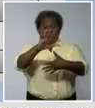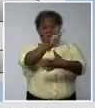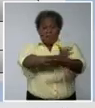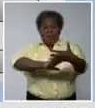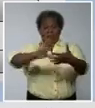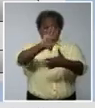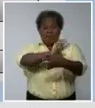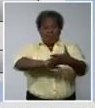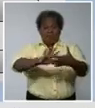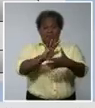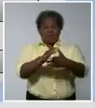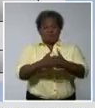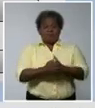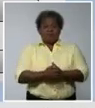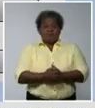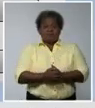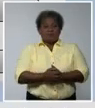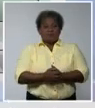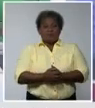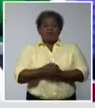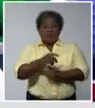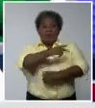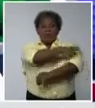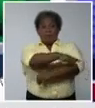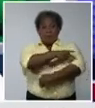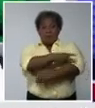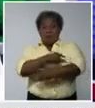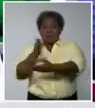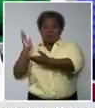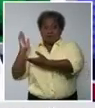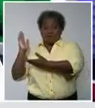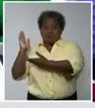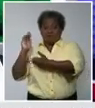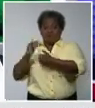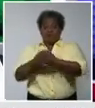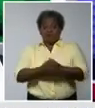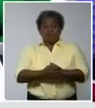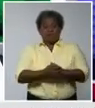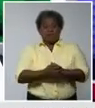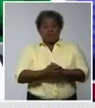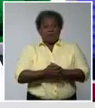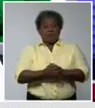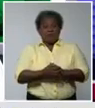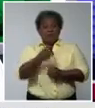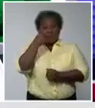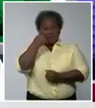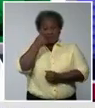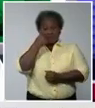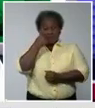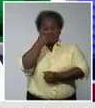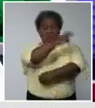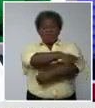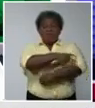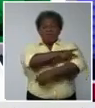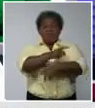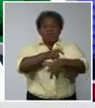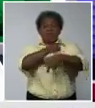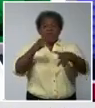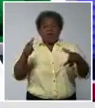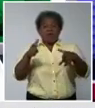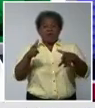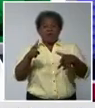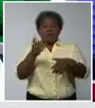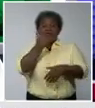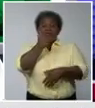Américas. Por países, vamos a ir directamente a los países con mayor reporte de casos por COVID-19